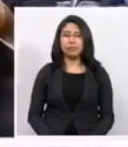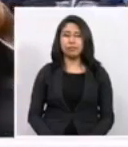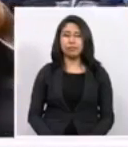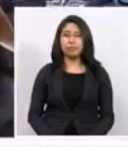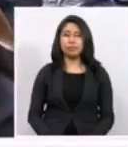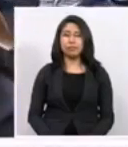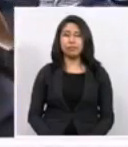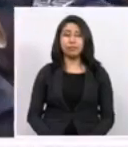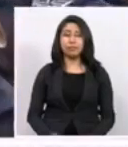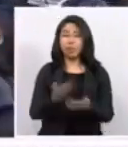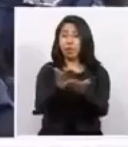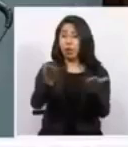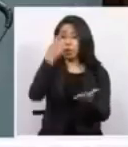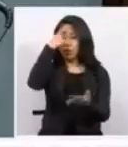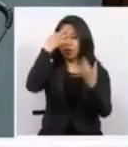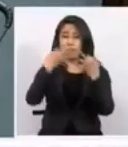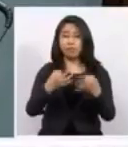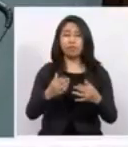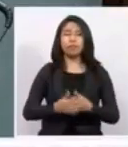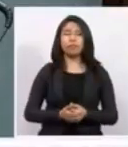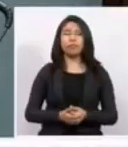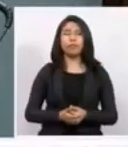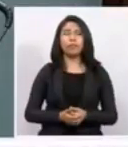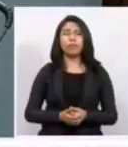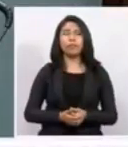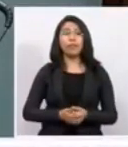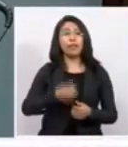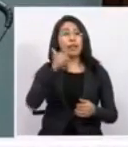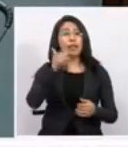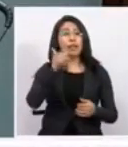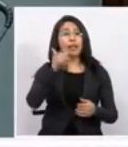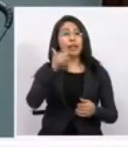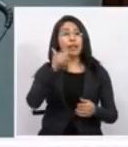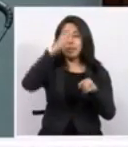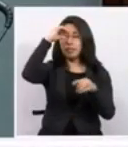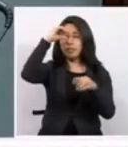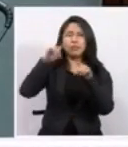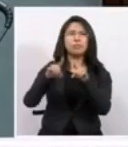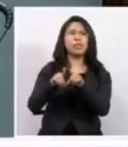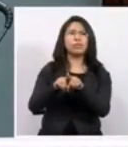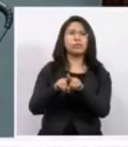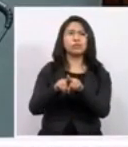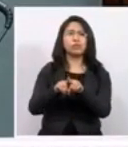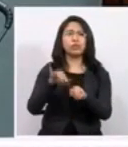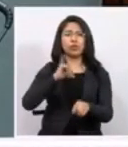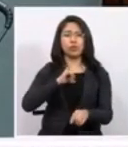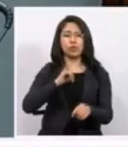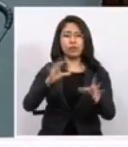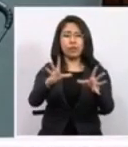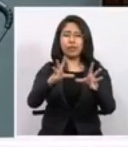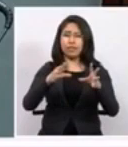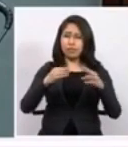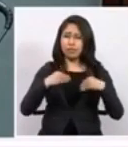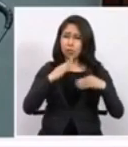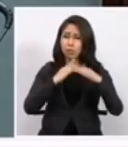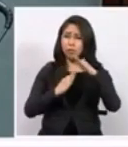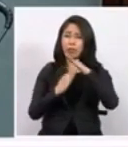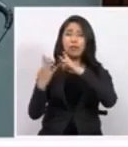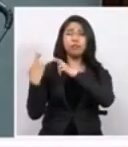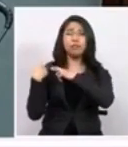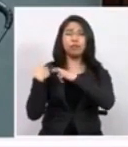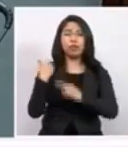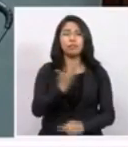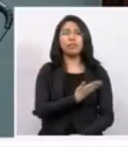Por mandato de ustedes, queridas hermanas, hermanos, asumo con mucha humildad y responsabilidad